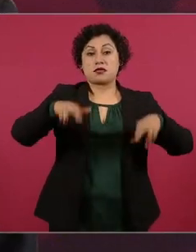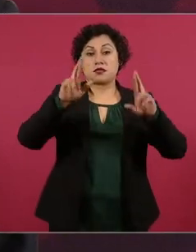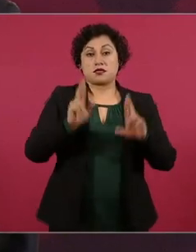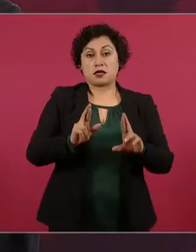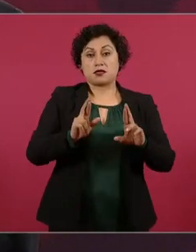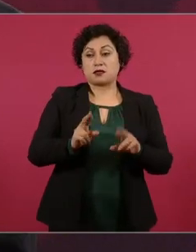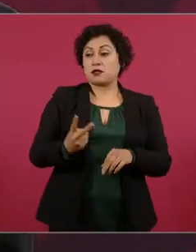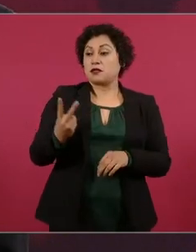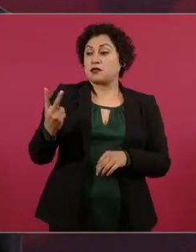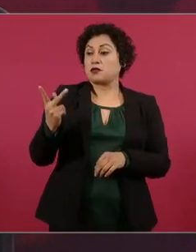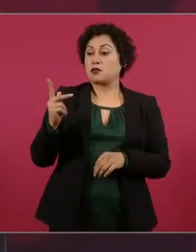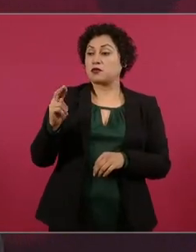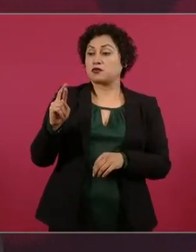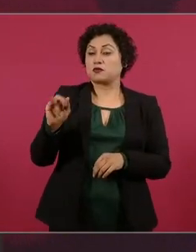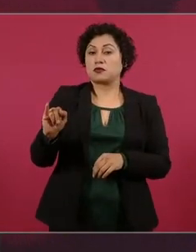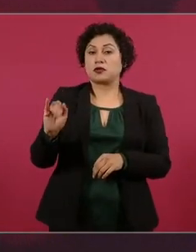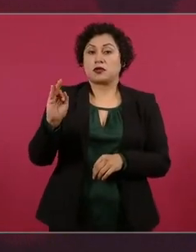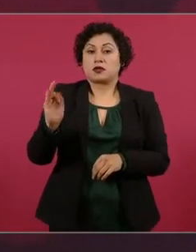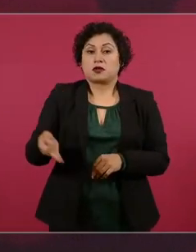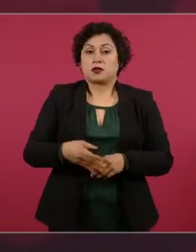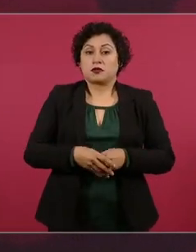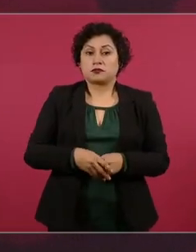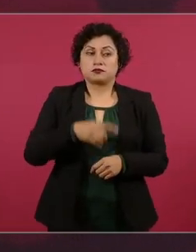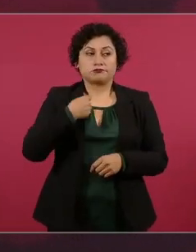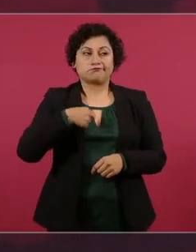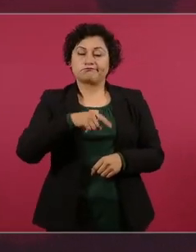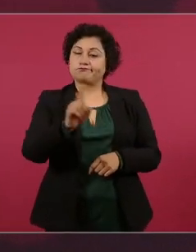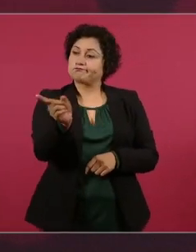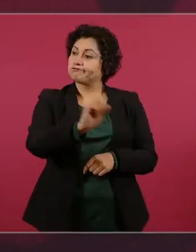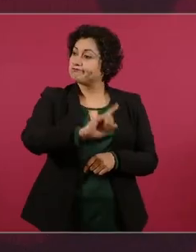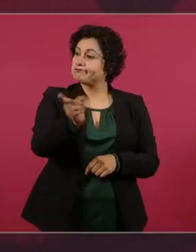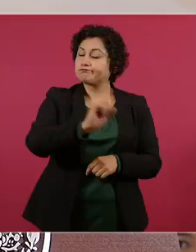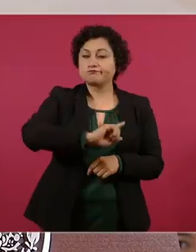no aceptamos. Nosotros ganamos.